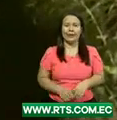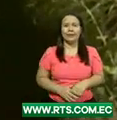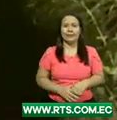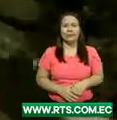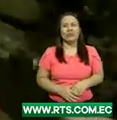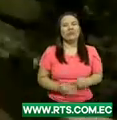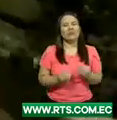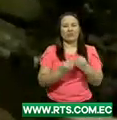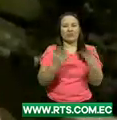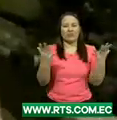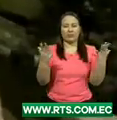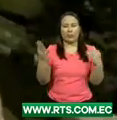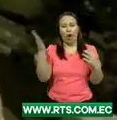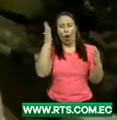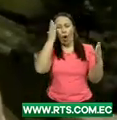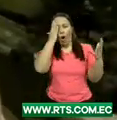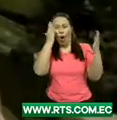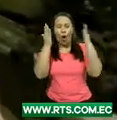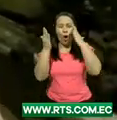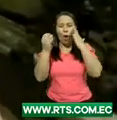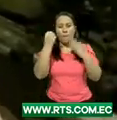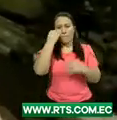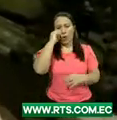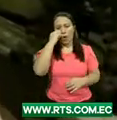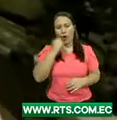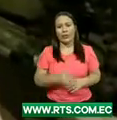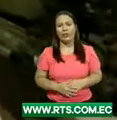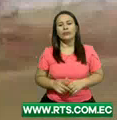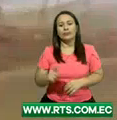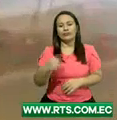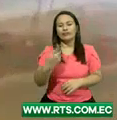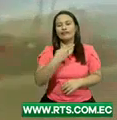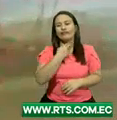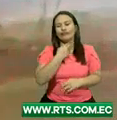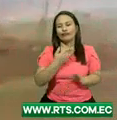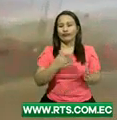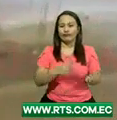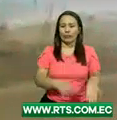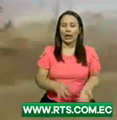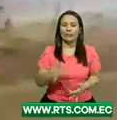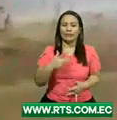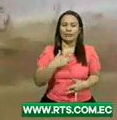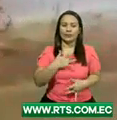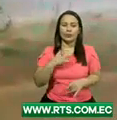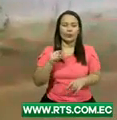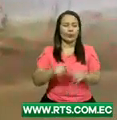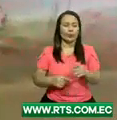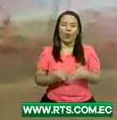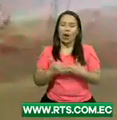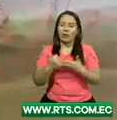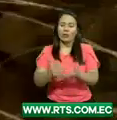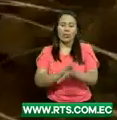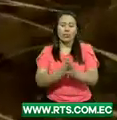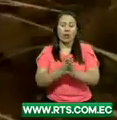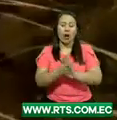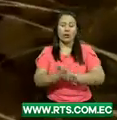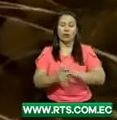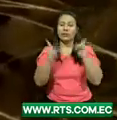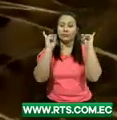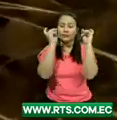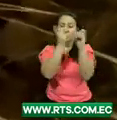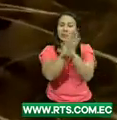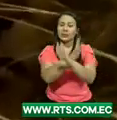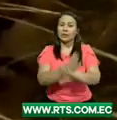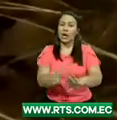múltiples contusiones y el otro sin signos vitales lamentablemente la ayuda médica no pudo hacer nada con uno de ellos pues ya había